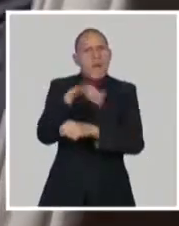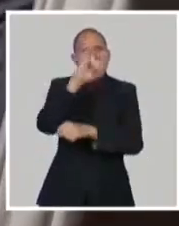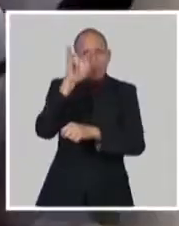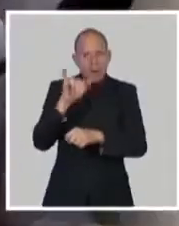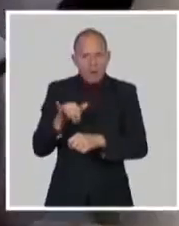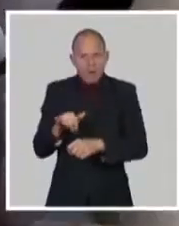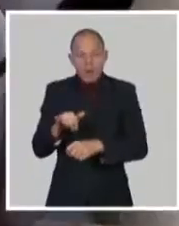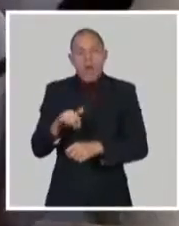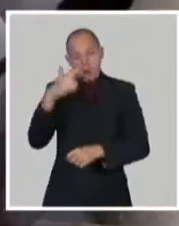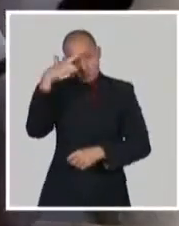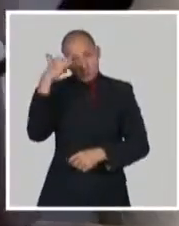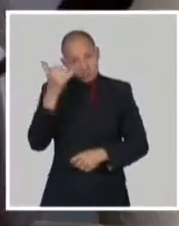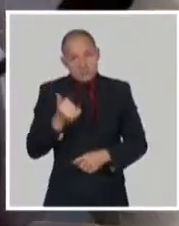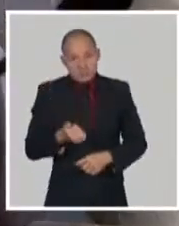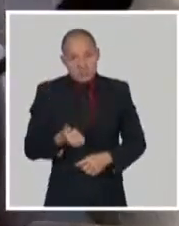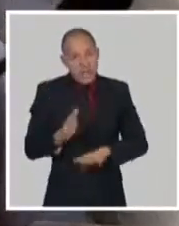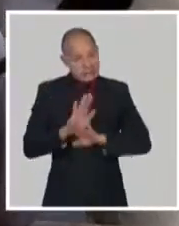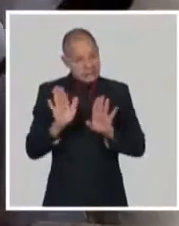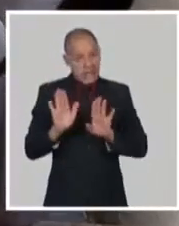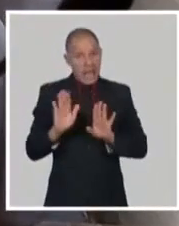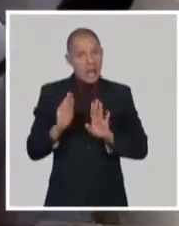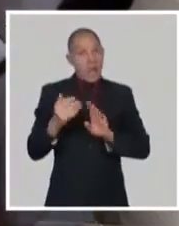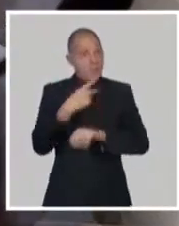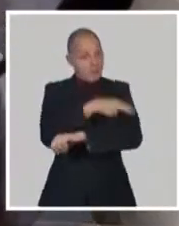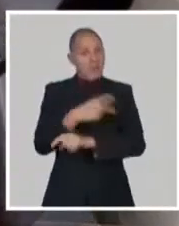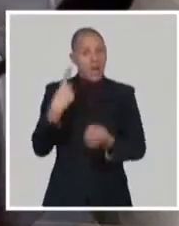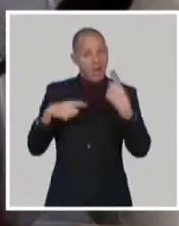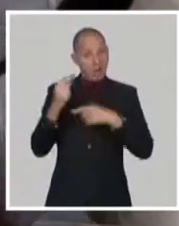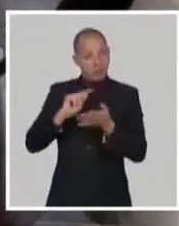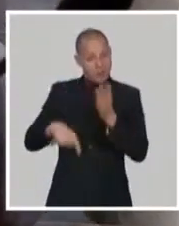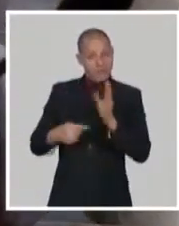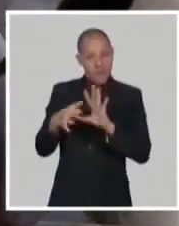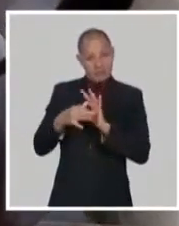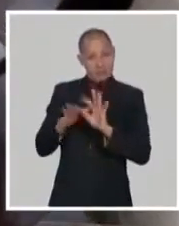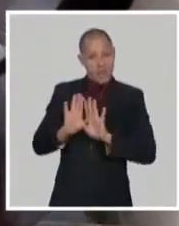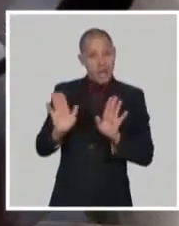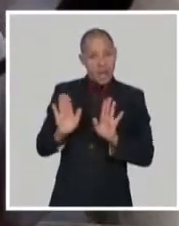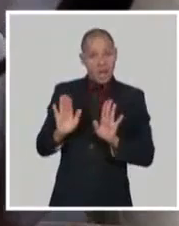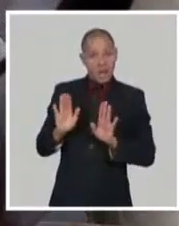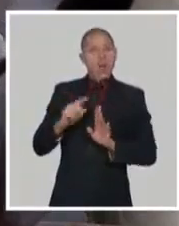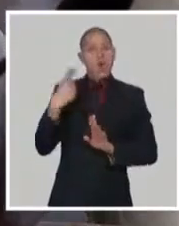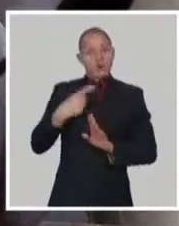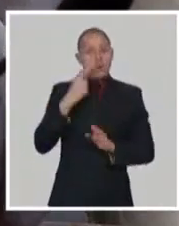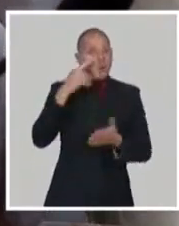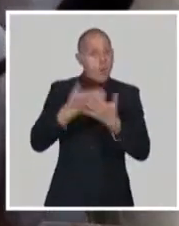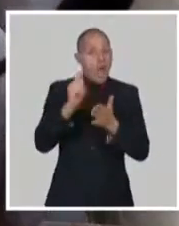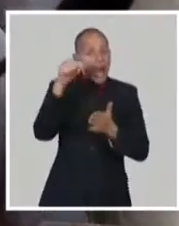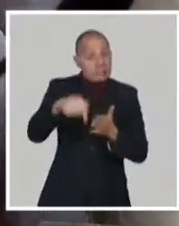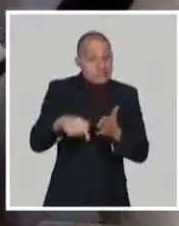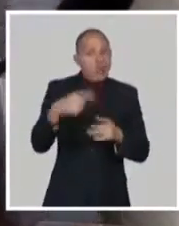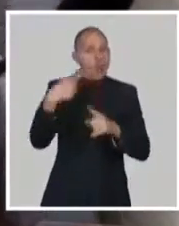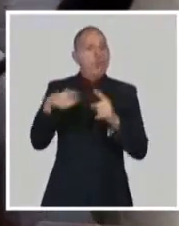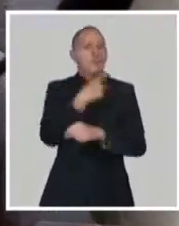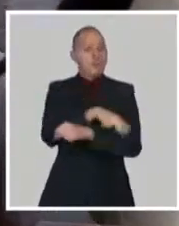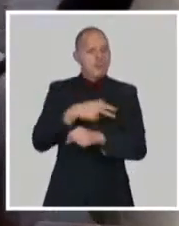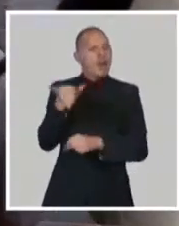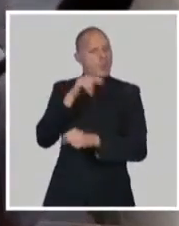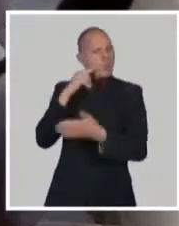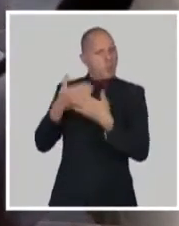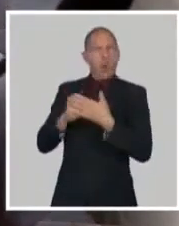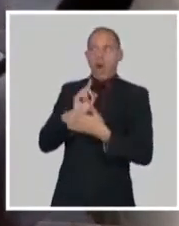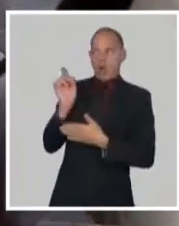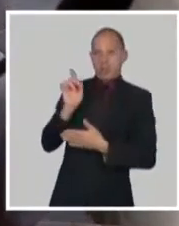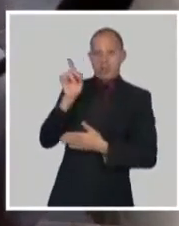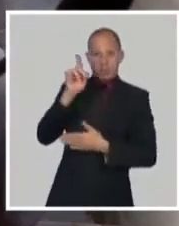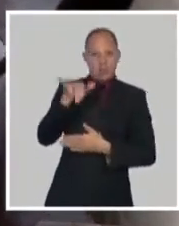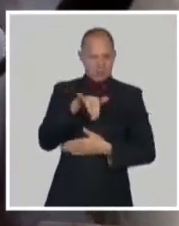Sí, tenemos algunos acuerdos firmados ya y otros que estamos moviendo para poder hacer fase 3